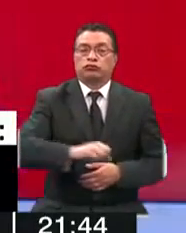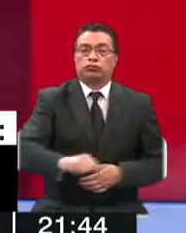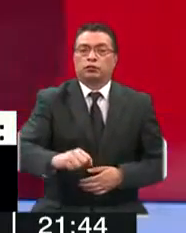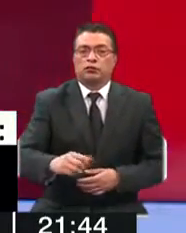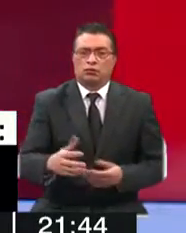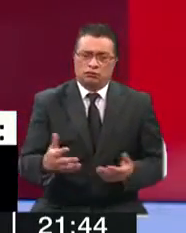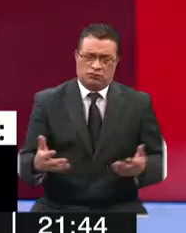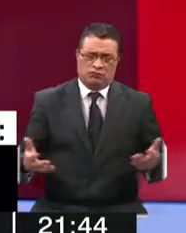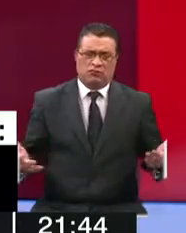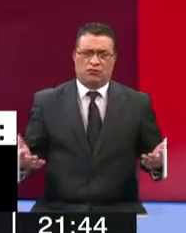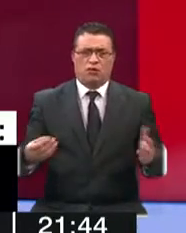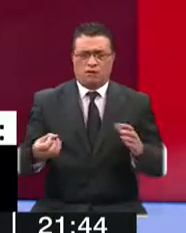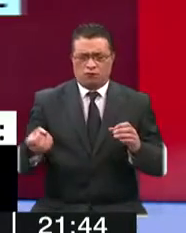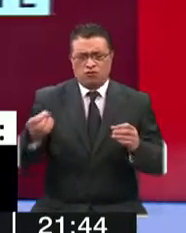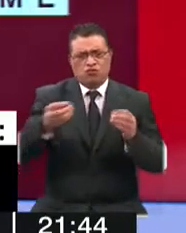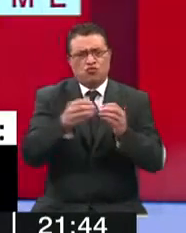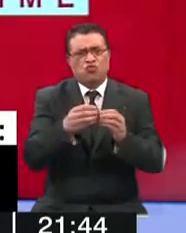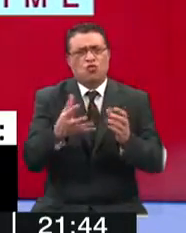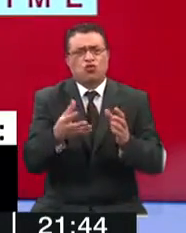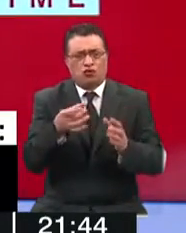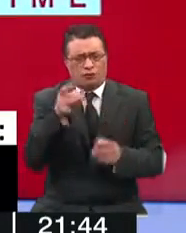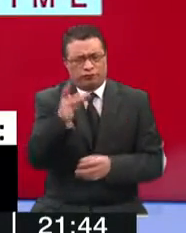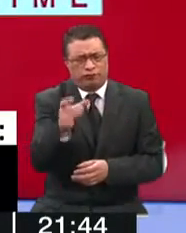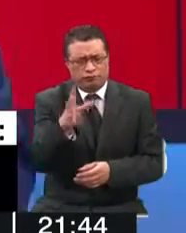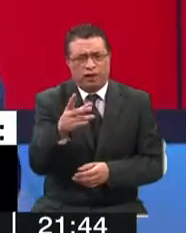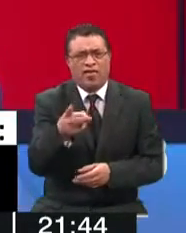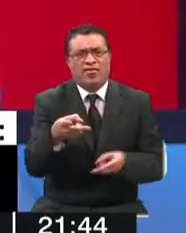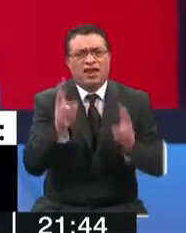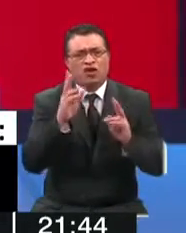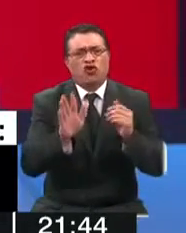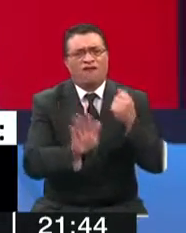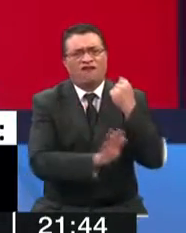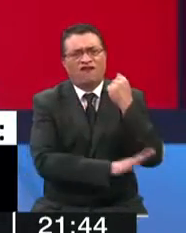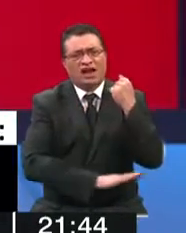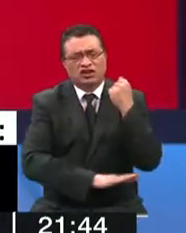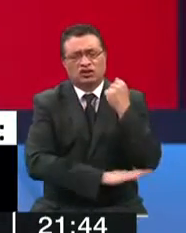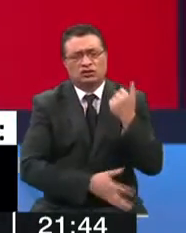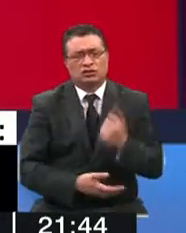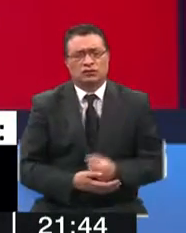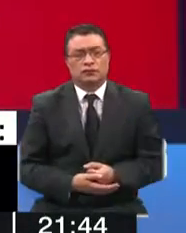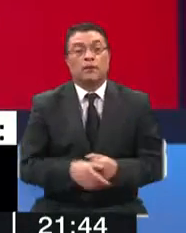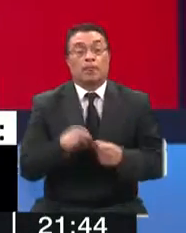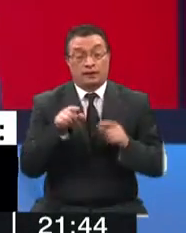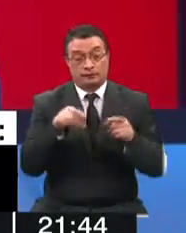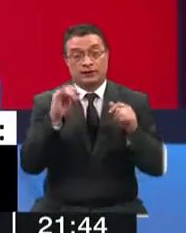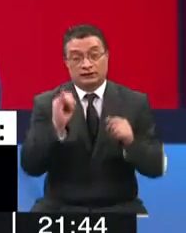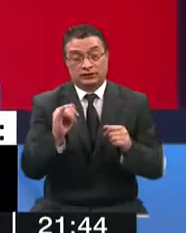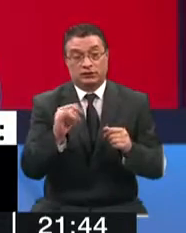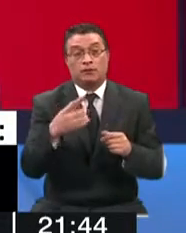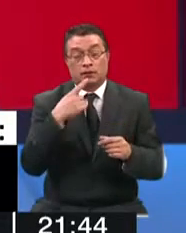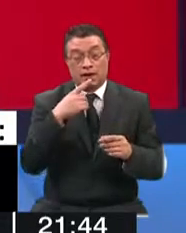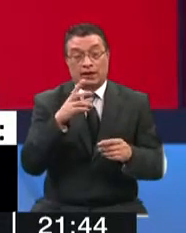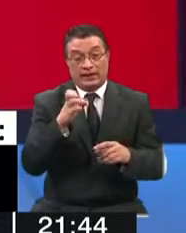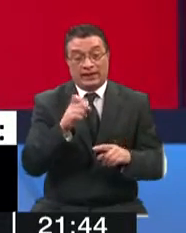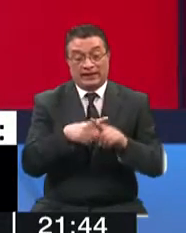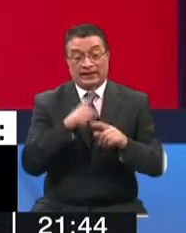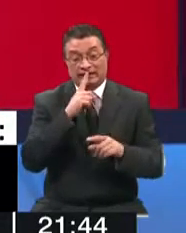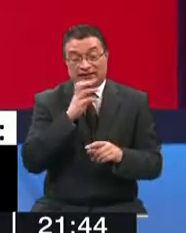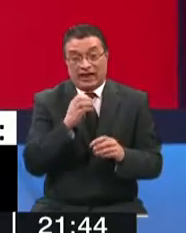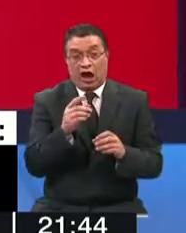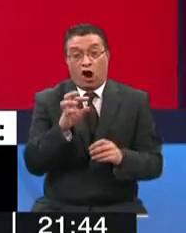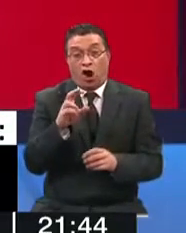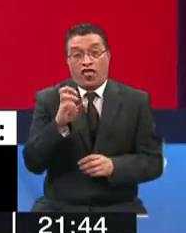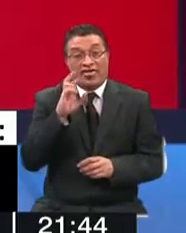es demasiado violatorio de los derechos básicos de una persona eso? No, justamente porque es una medida extraordinaria, es transitoria y es para efectos de